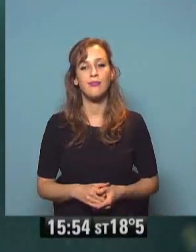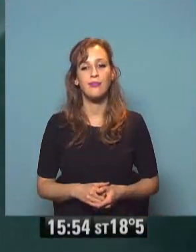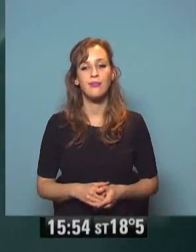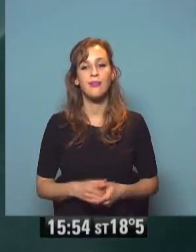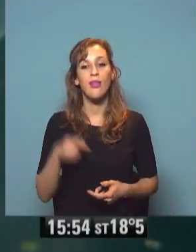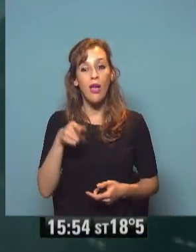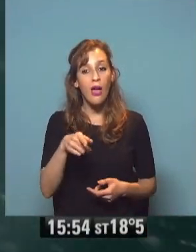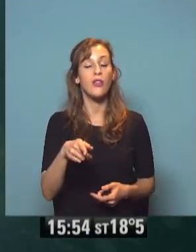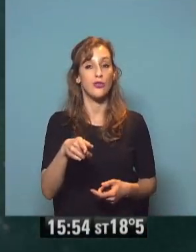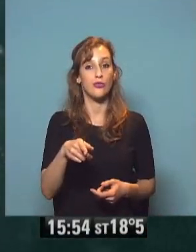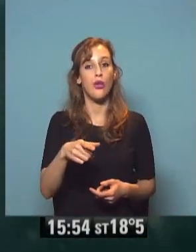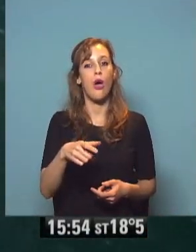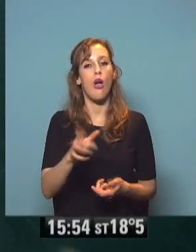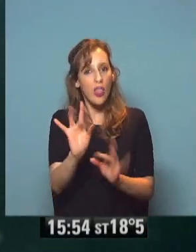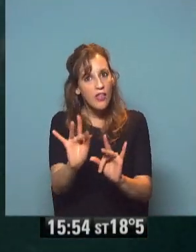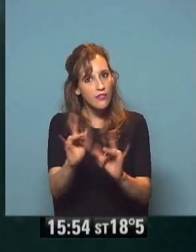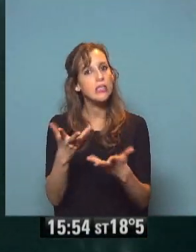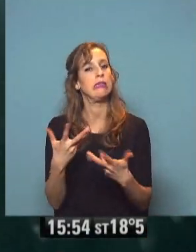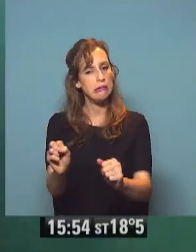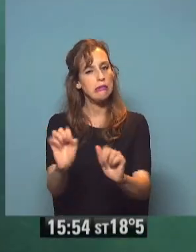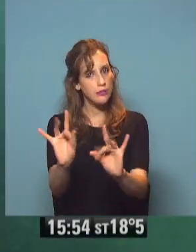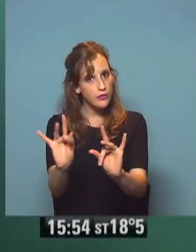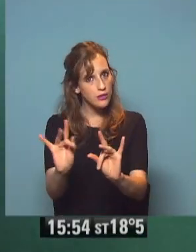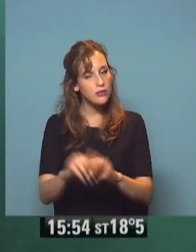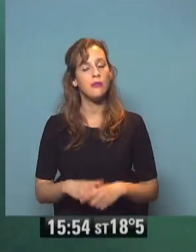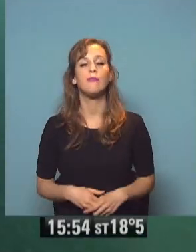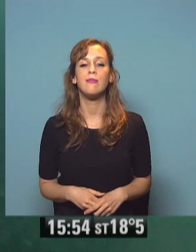No es un tenófero, pero también es difícil de encontrar.